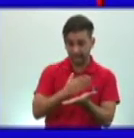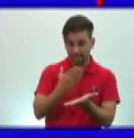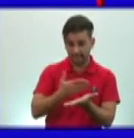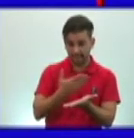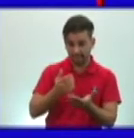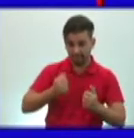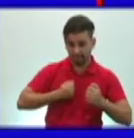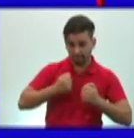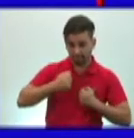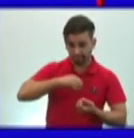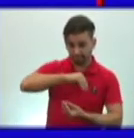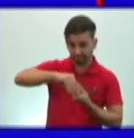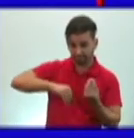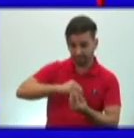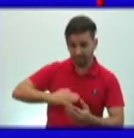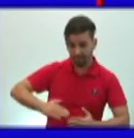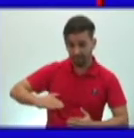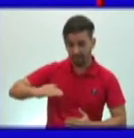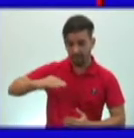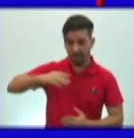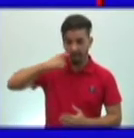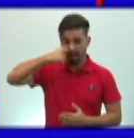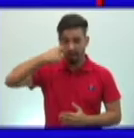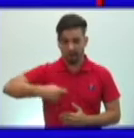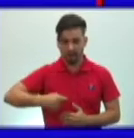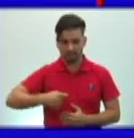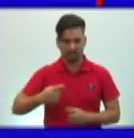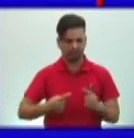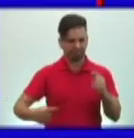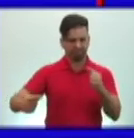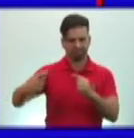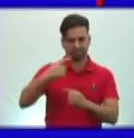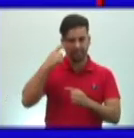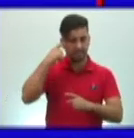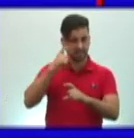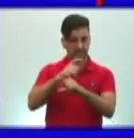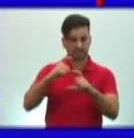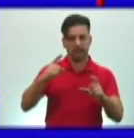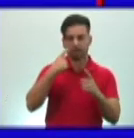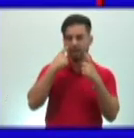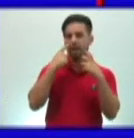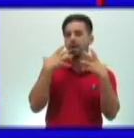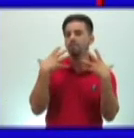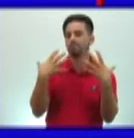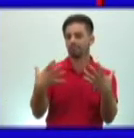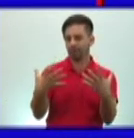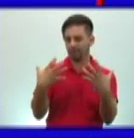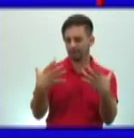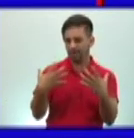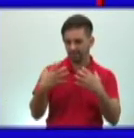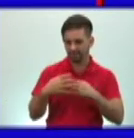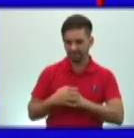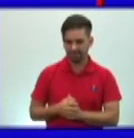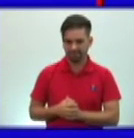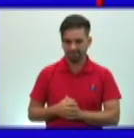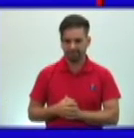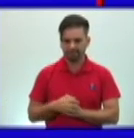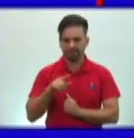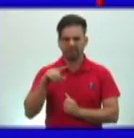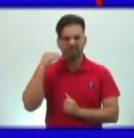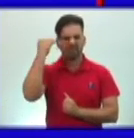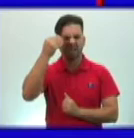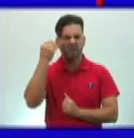ha sido uno de los descubrimientos de la ciencia más importantes. ¿Qué consideraban ustedes? ¿Que el líder histórico, por ser político,